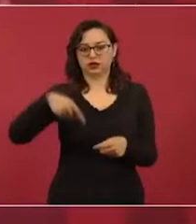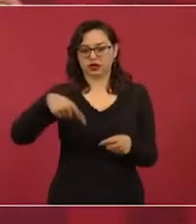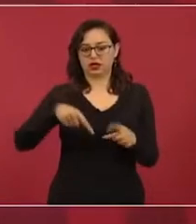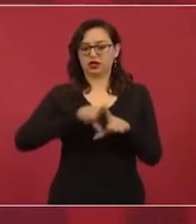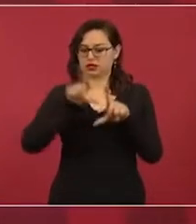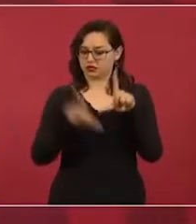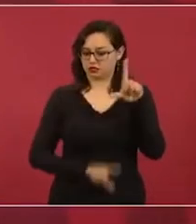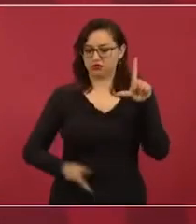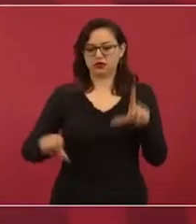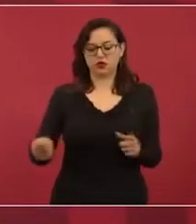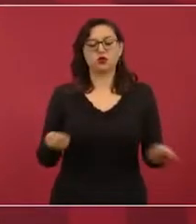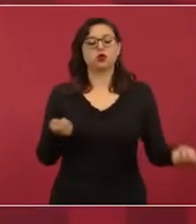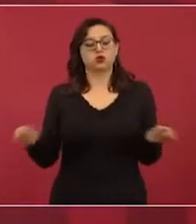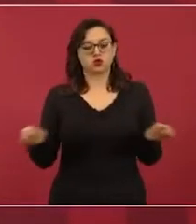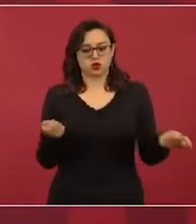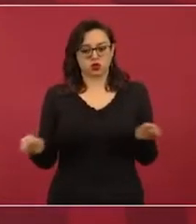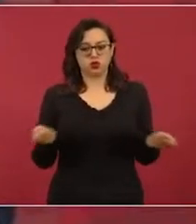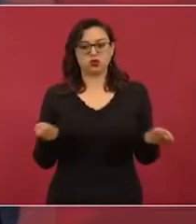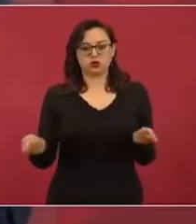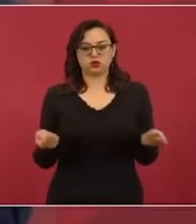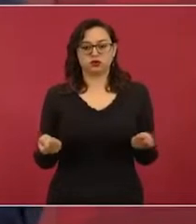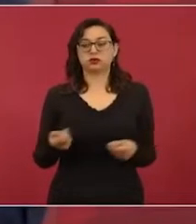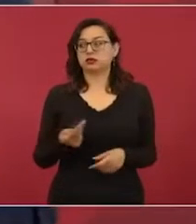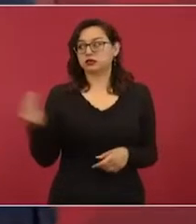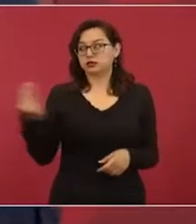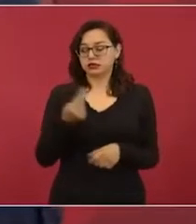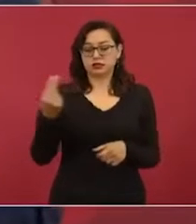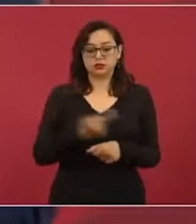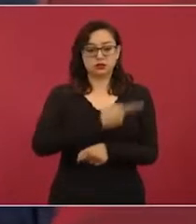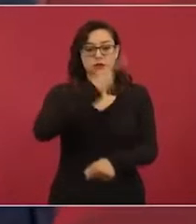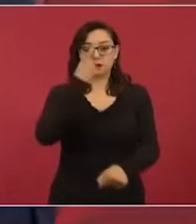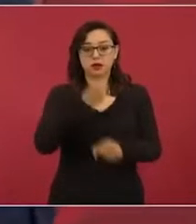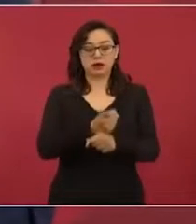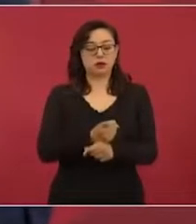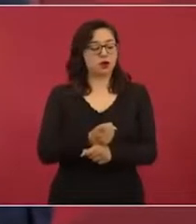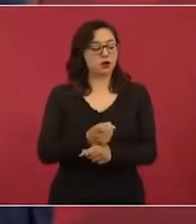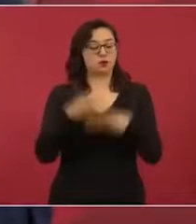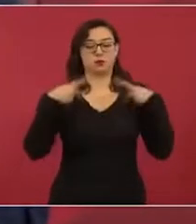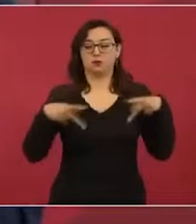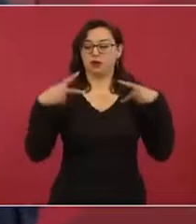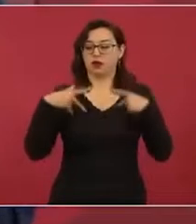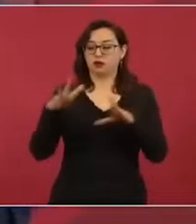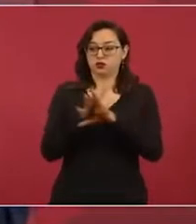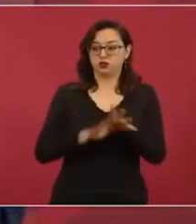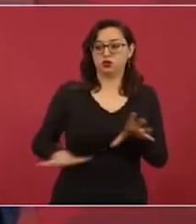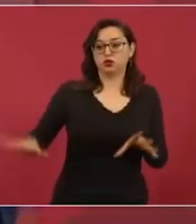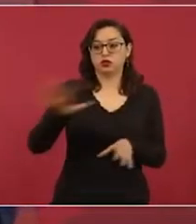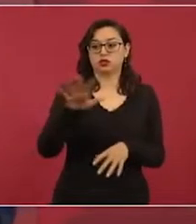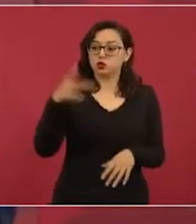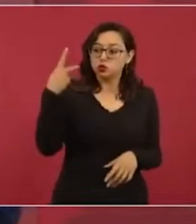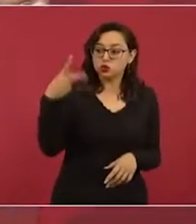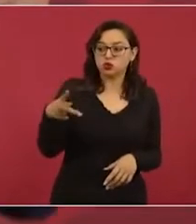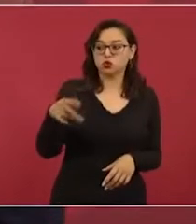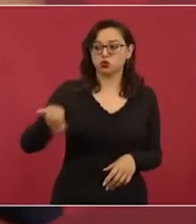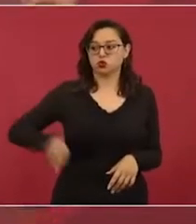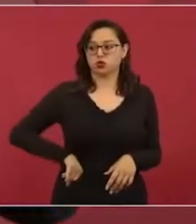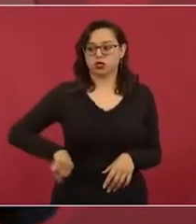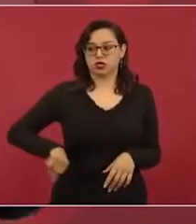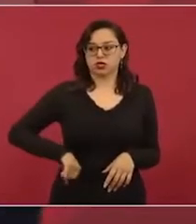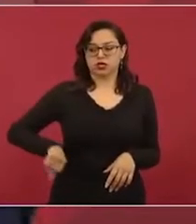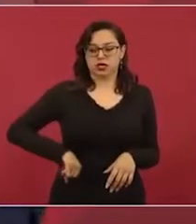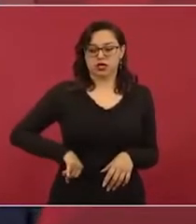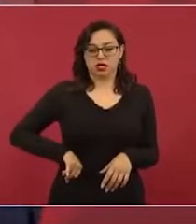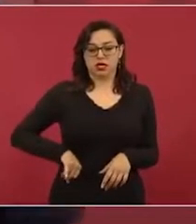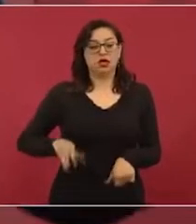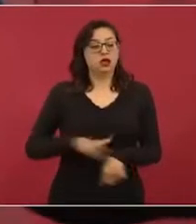Pero para eso necesitamos poner por delante el interés público, porque si se los